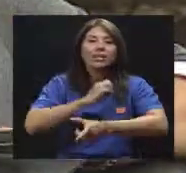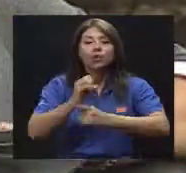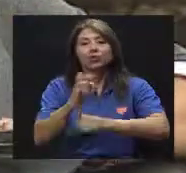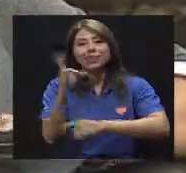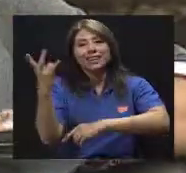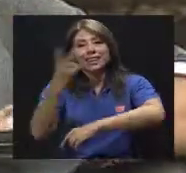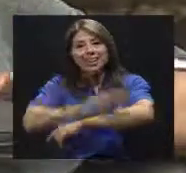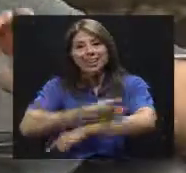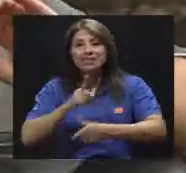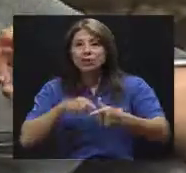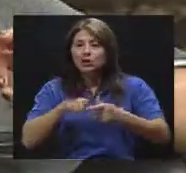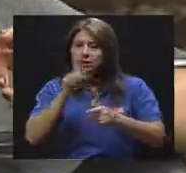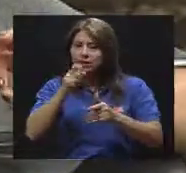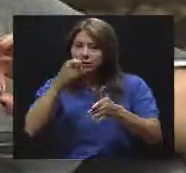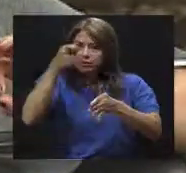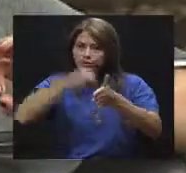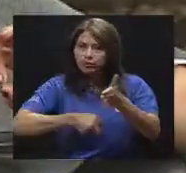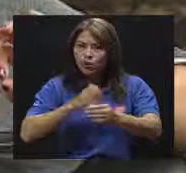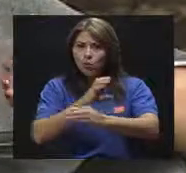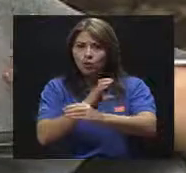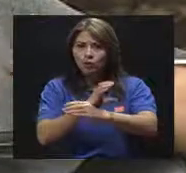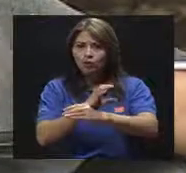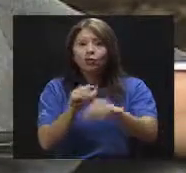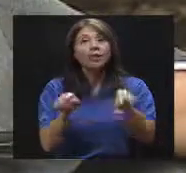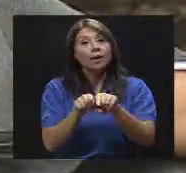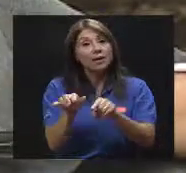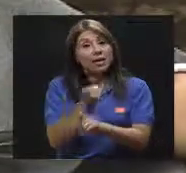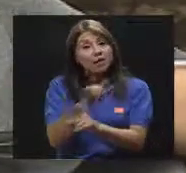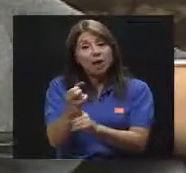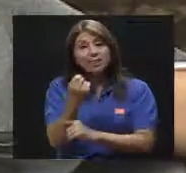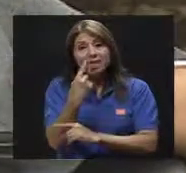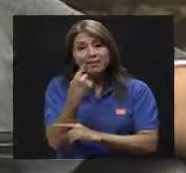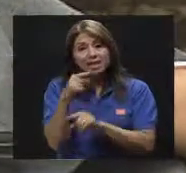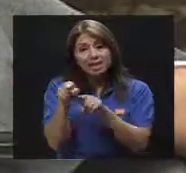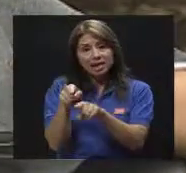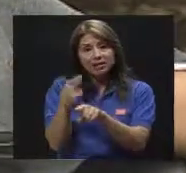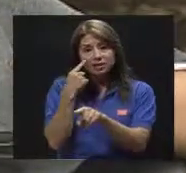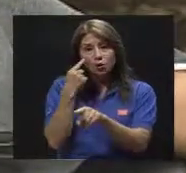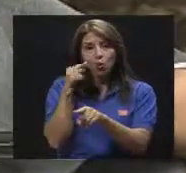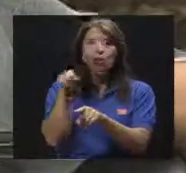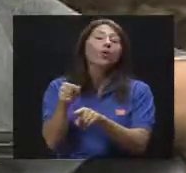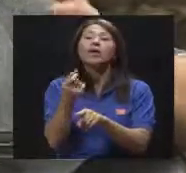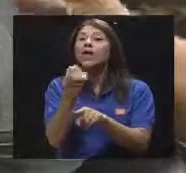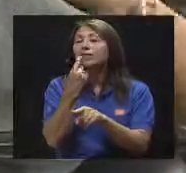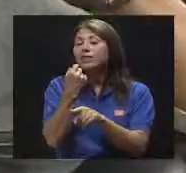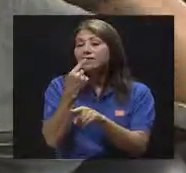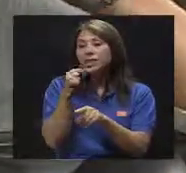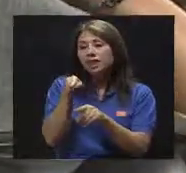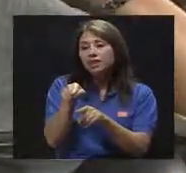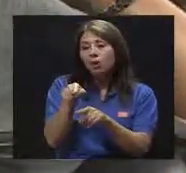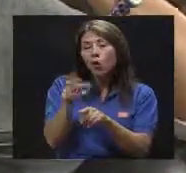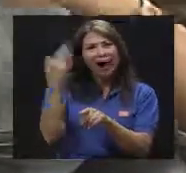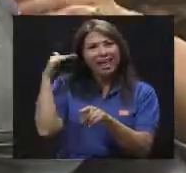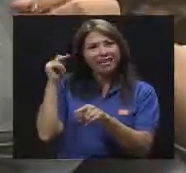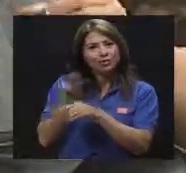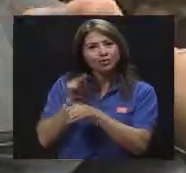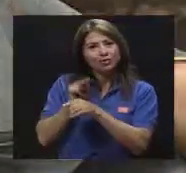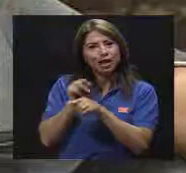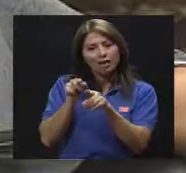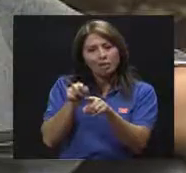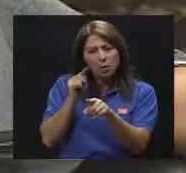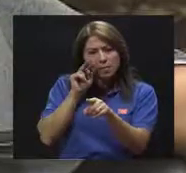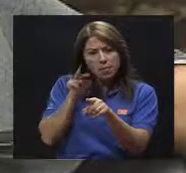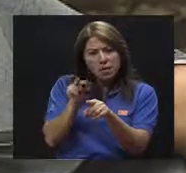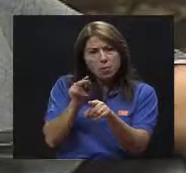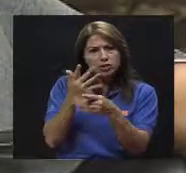adelante. Entonces eso hay que ser muy, muy cuidadoso, y lo mismo con las tabletas. Si yo veo que hay un antibiótico, insisto, que me quedó de un tratamiento pasado y le